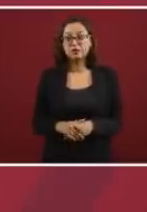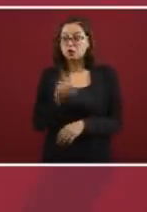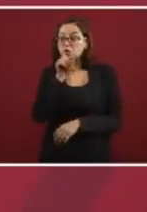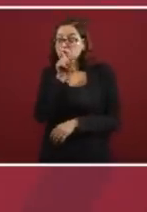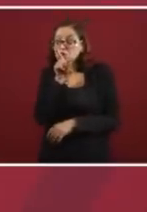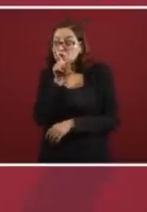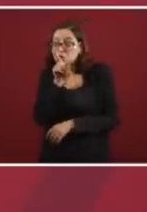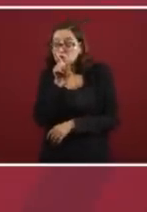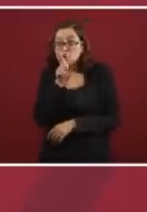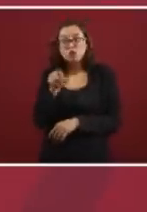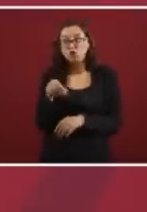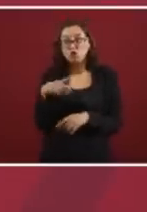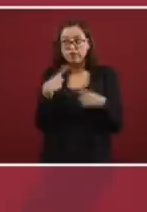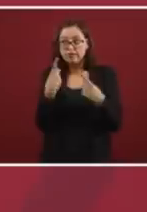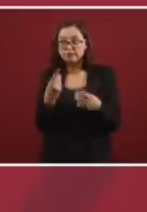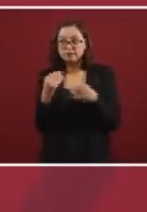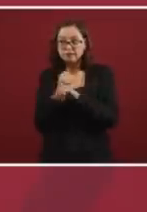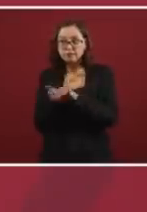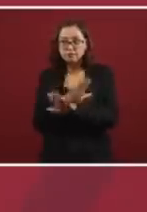información